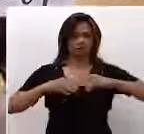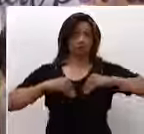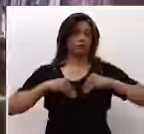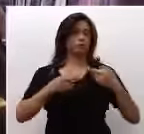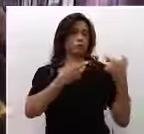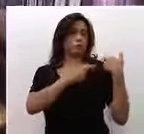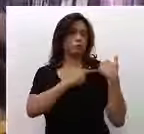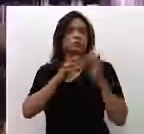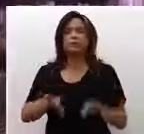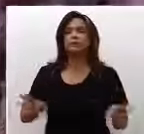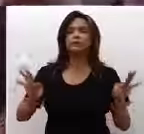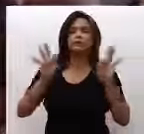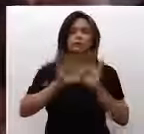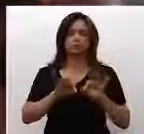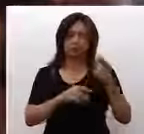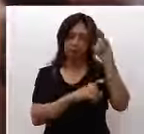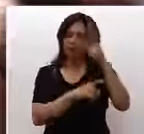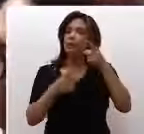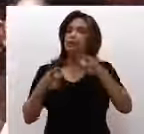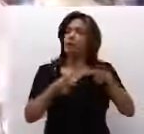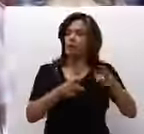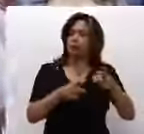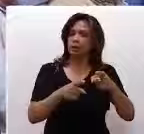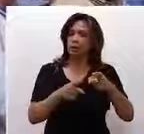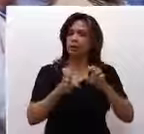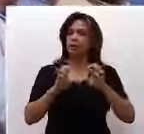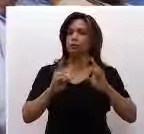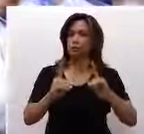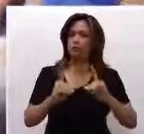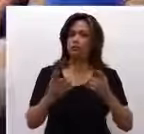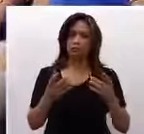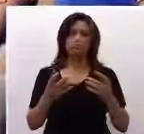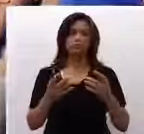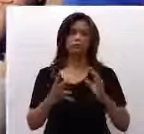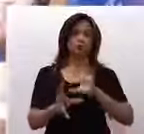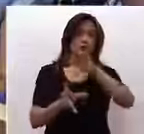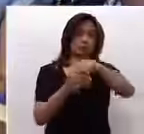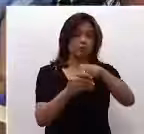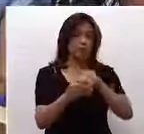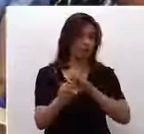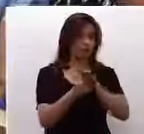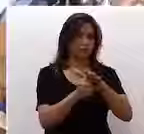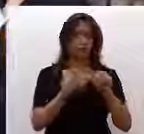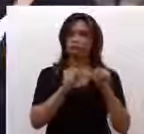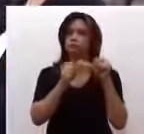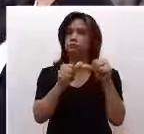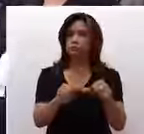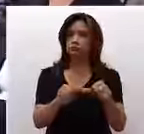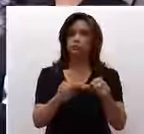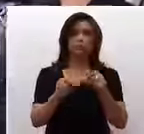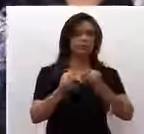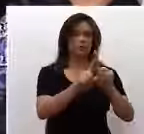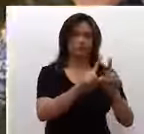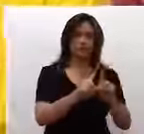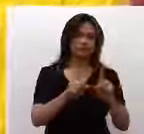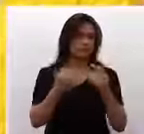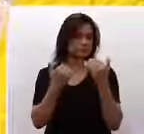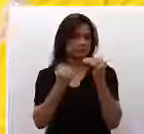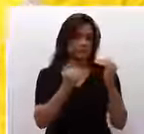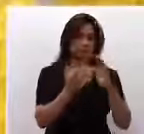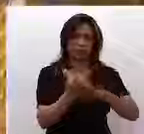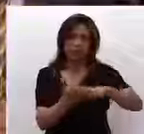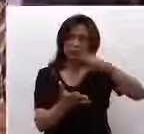reto de gran trascendencia para la calidad educativa. Efectar de forma integral y sostenida las limitaciones en